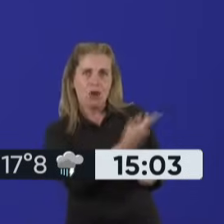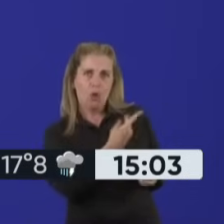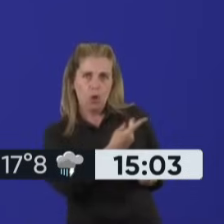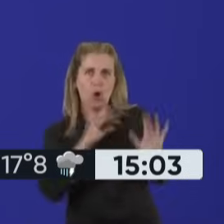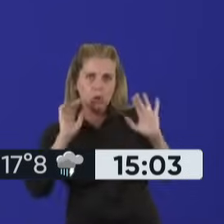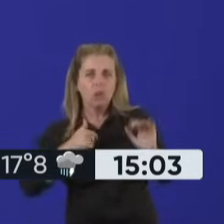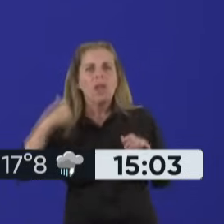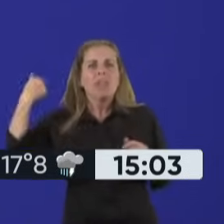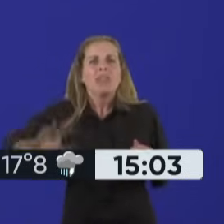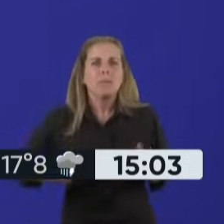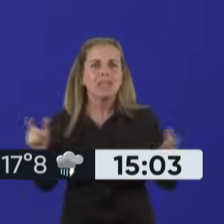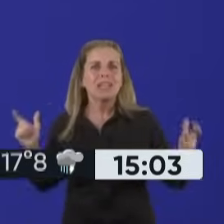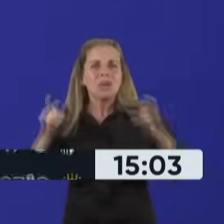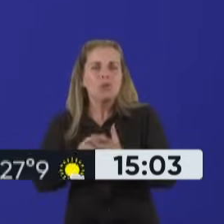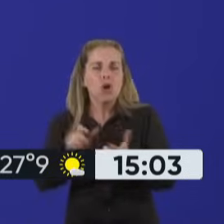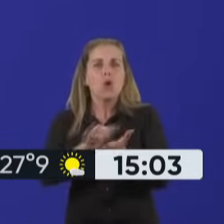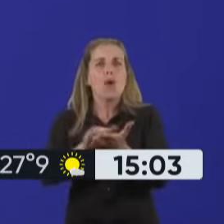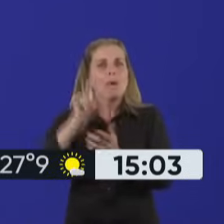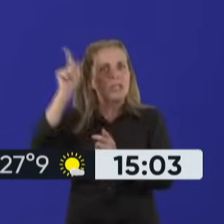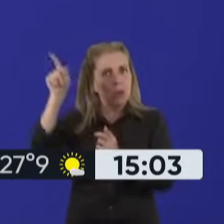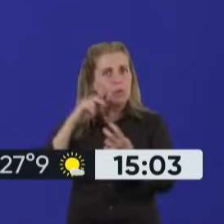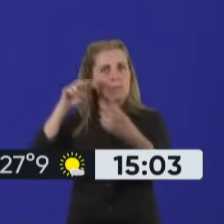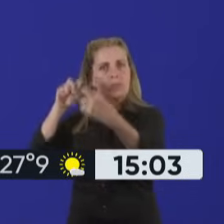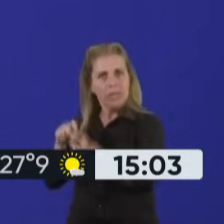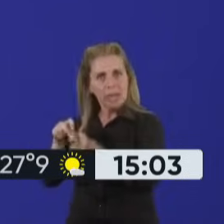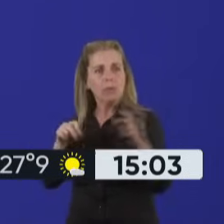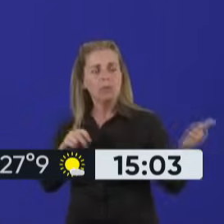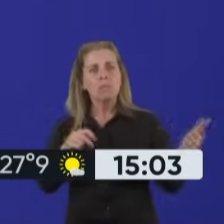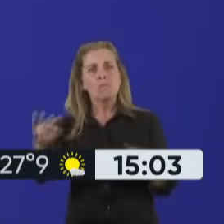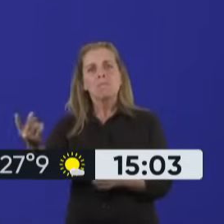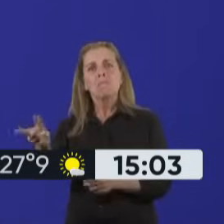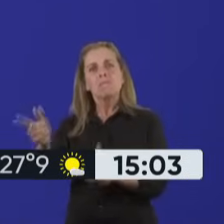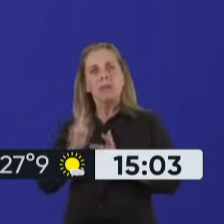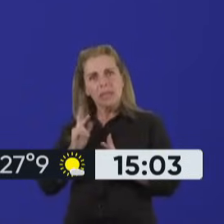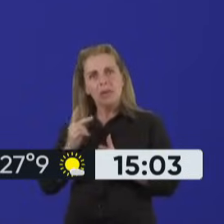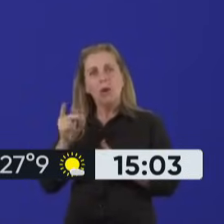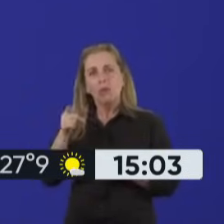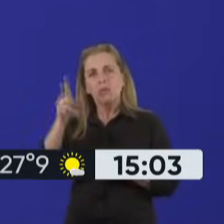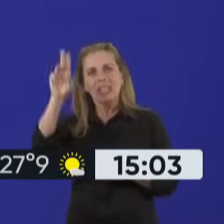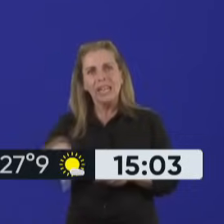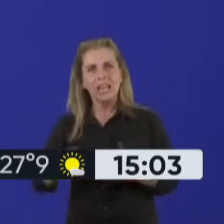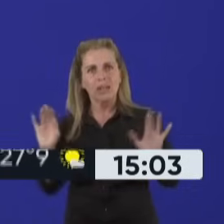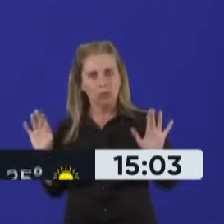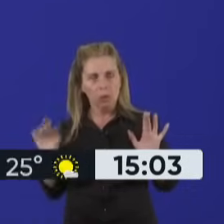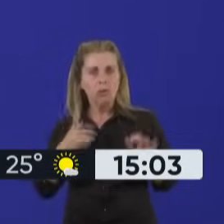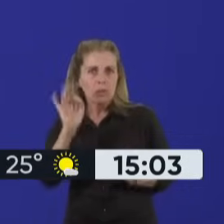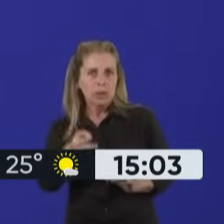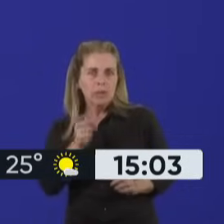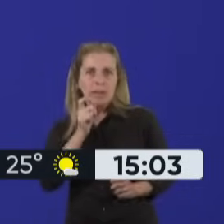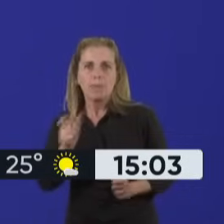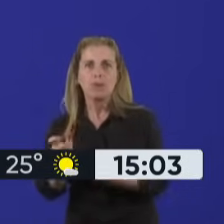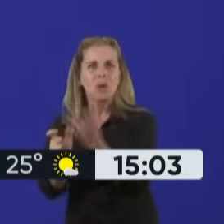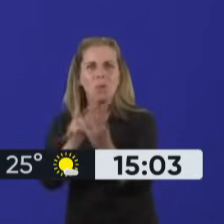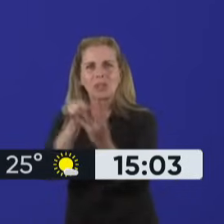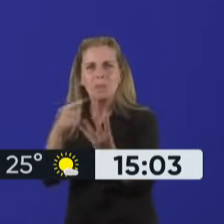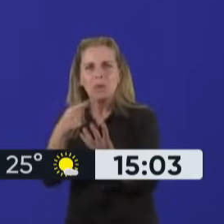Nueva York y cuando nos sentamos a hablar me dijo, usted tiene razón. Yo sabía que le tenía que contestar 4 preguntas, pero digo, no sabía por qué